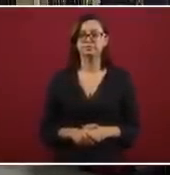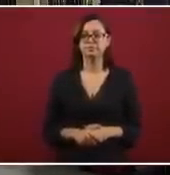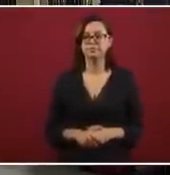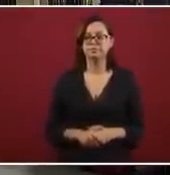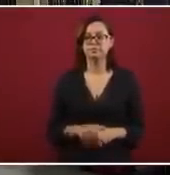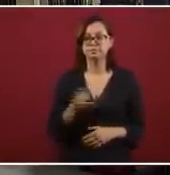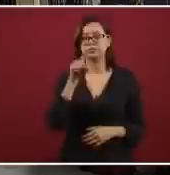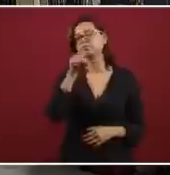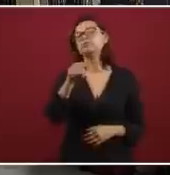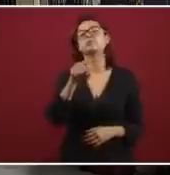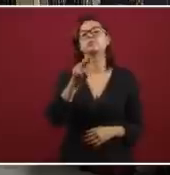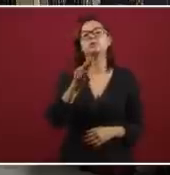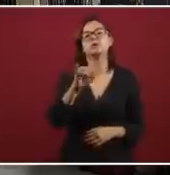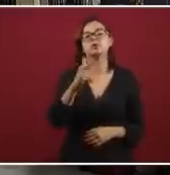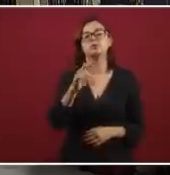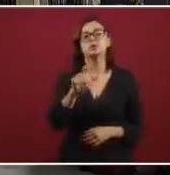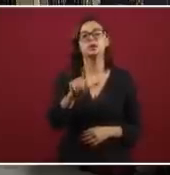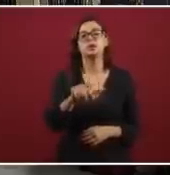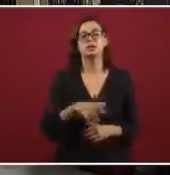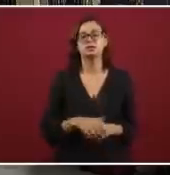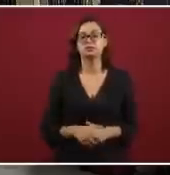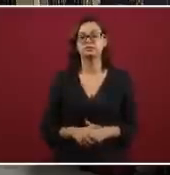Miguel.